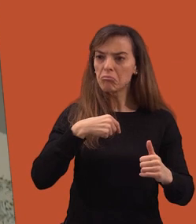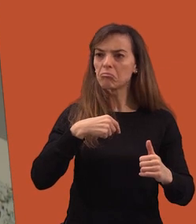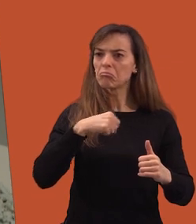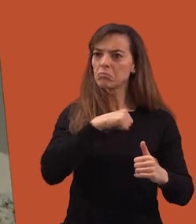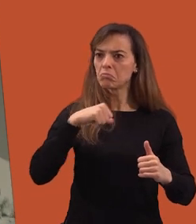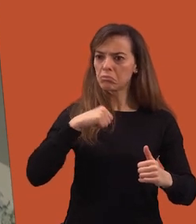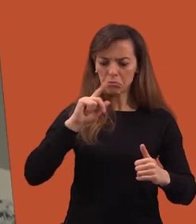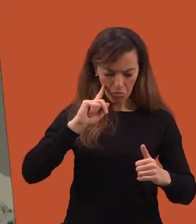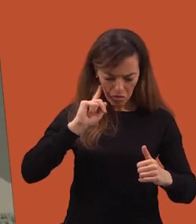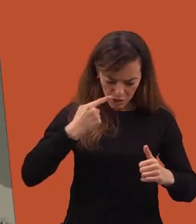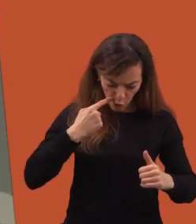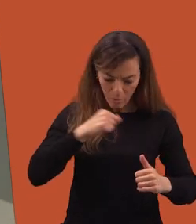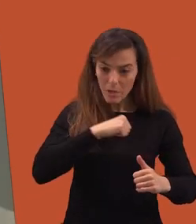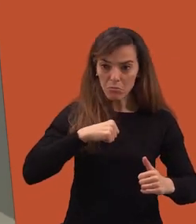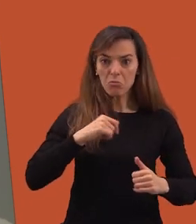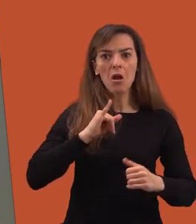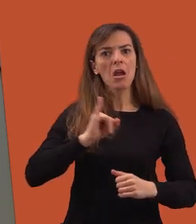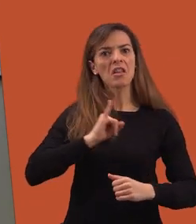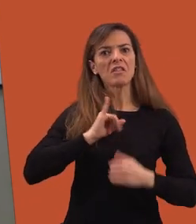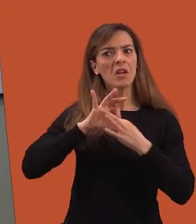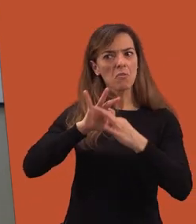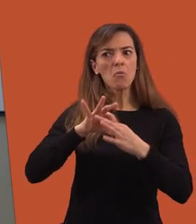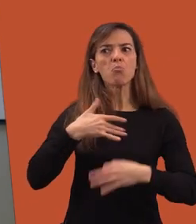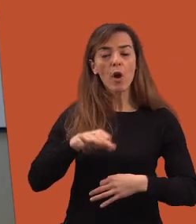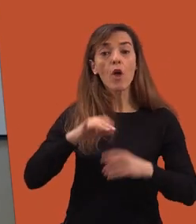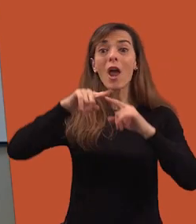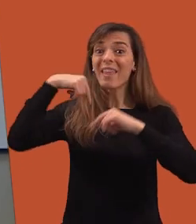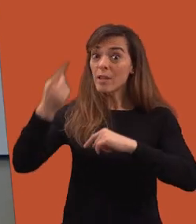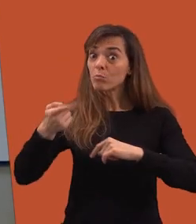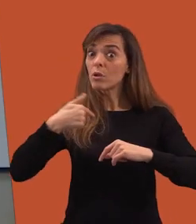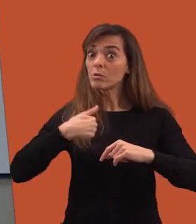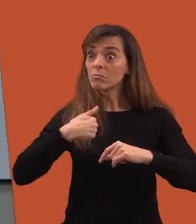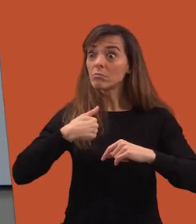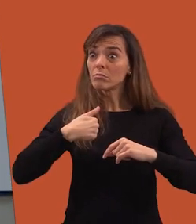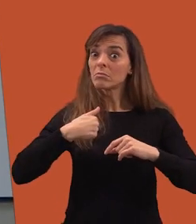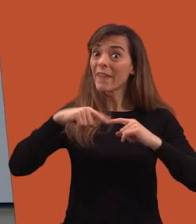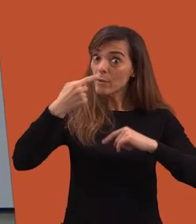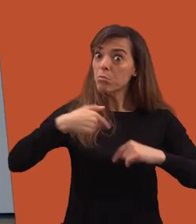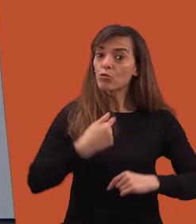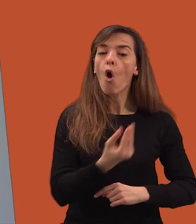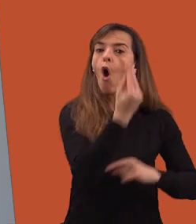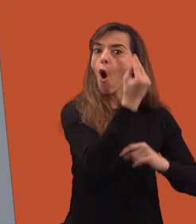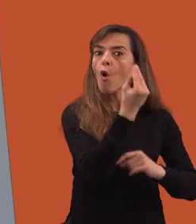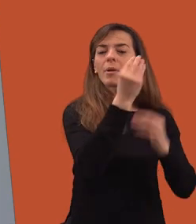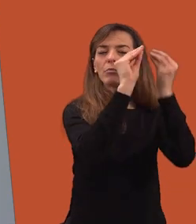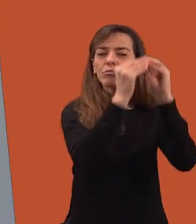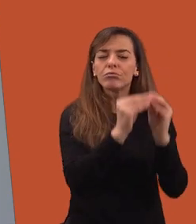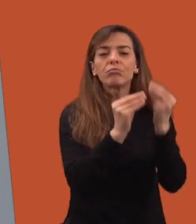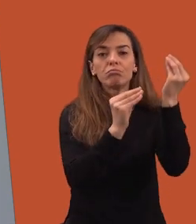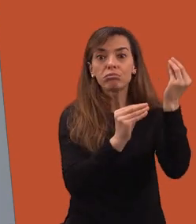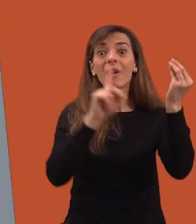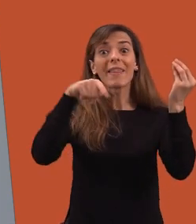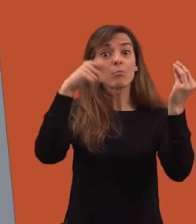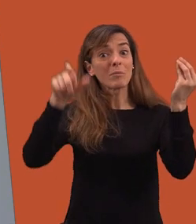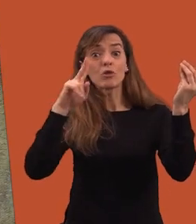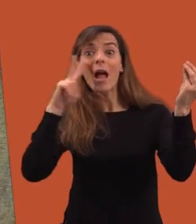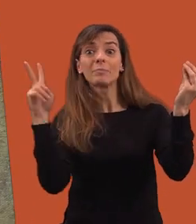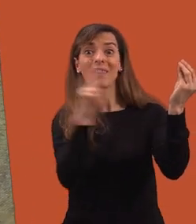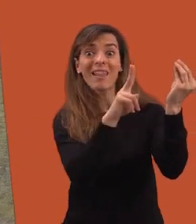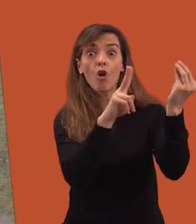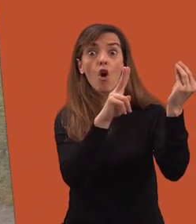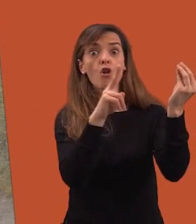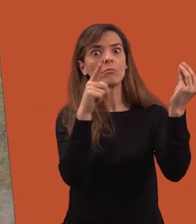descubrir y luego a la hora de hacer yo la obra el espectador puede descubrir aspectos de sí mismo